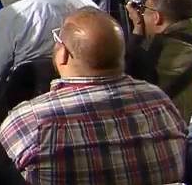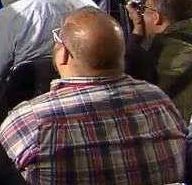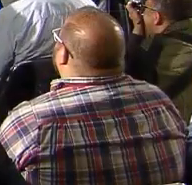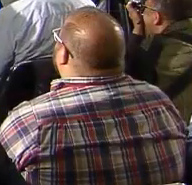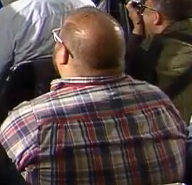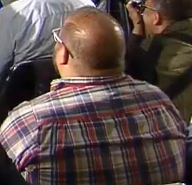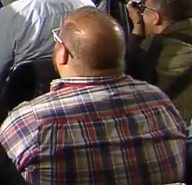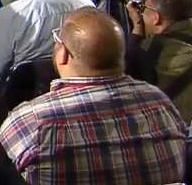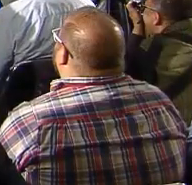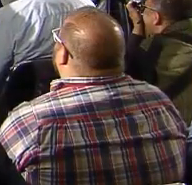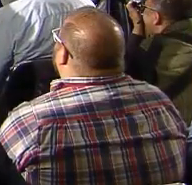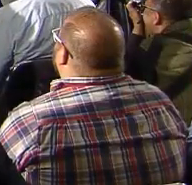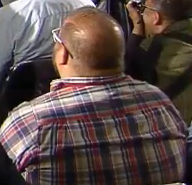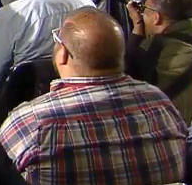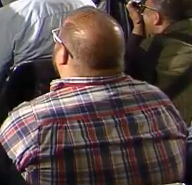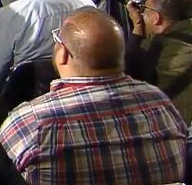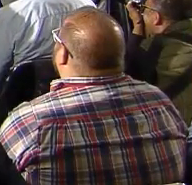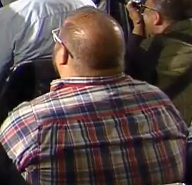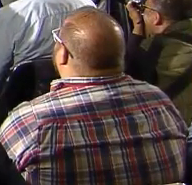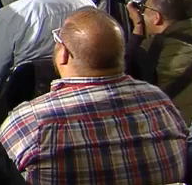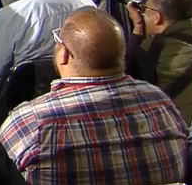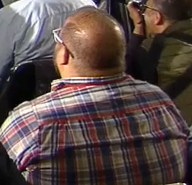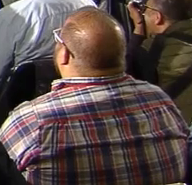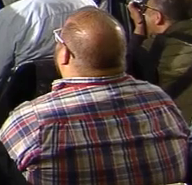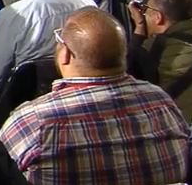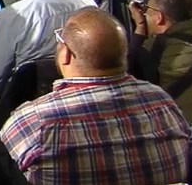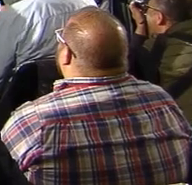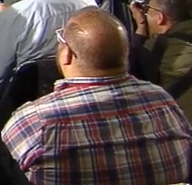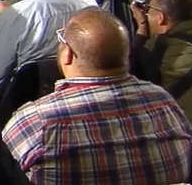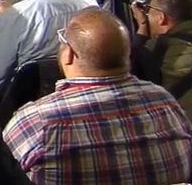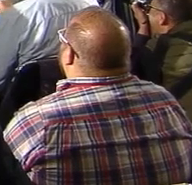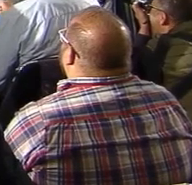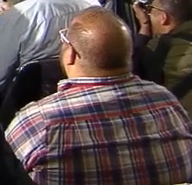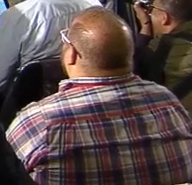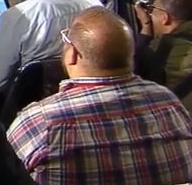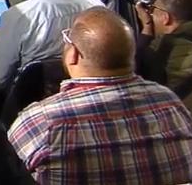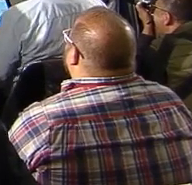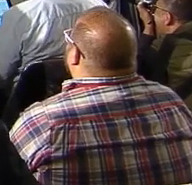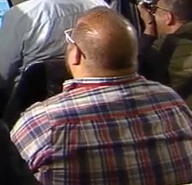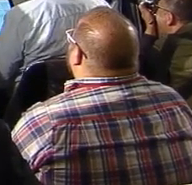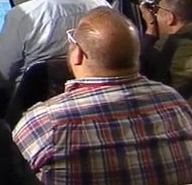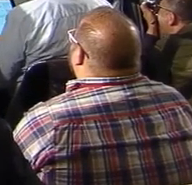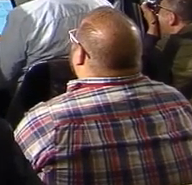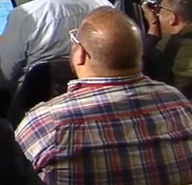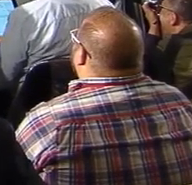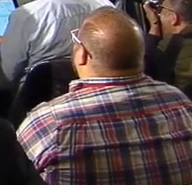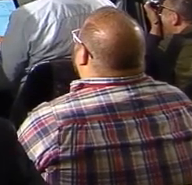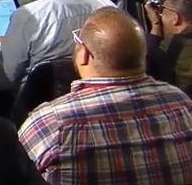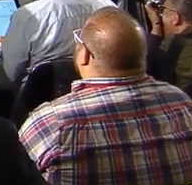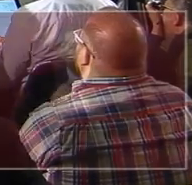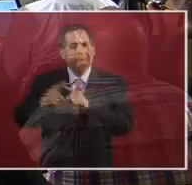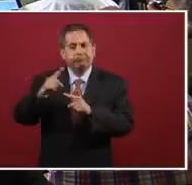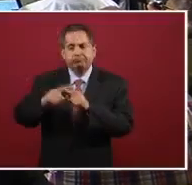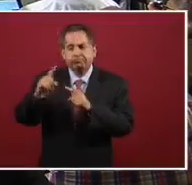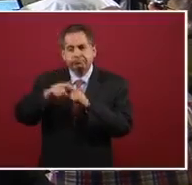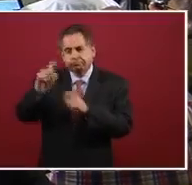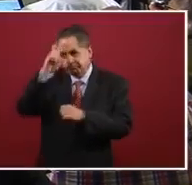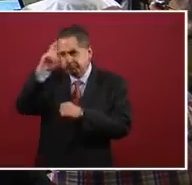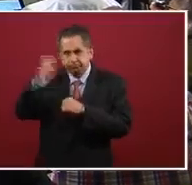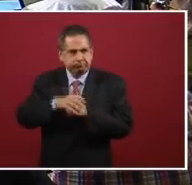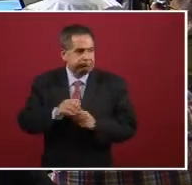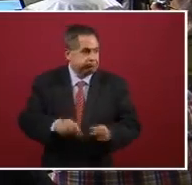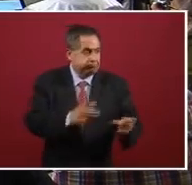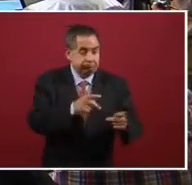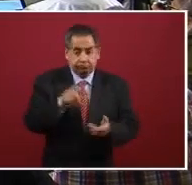estancias principalmente a mujeres aquí europeas y bueno, de muchas nacionalidades. ¿Ya está limpio de la corrupción el